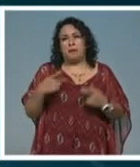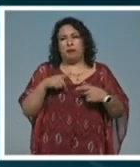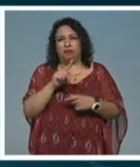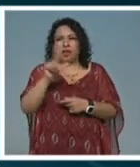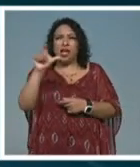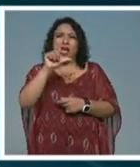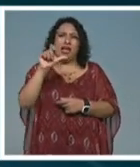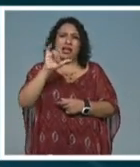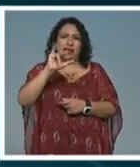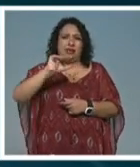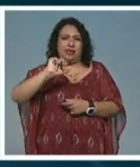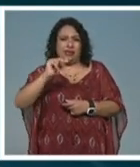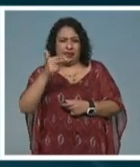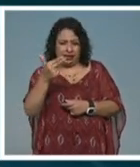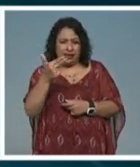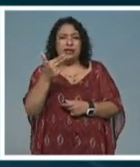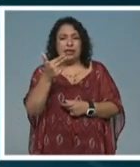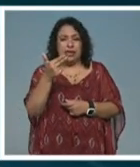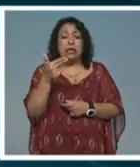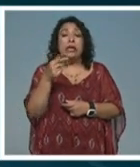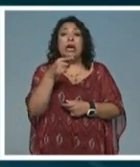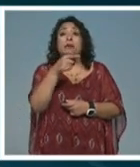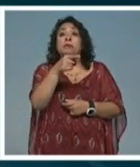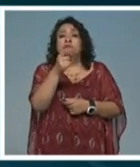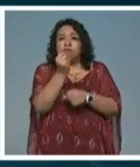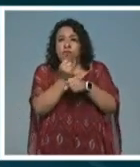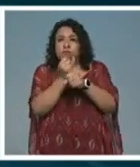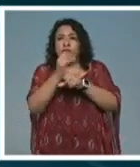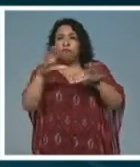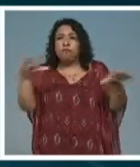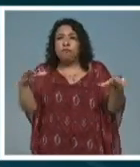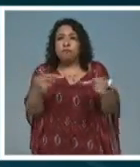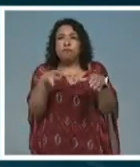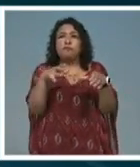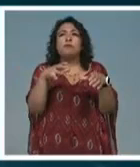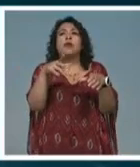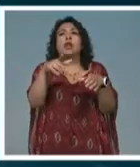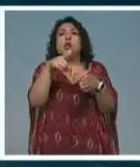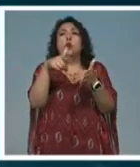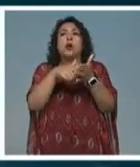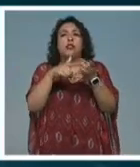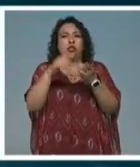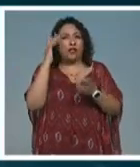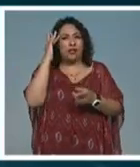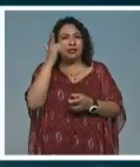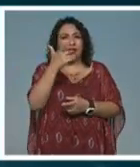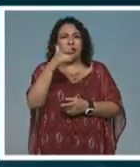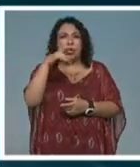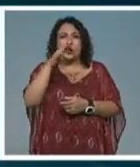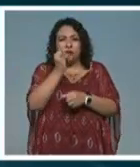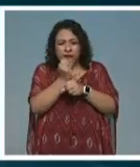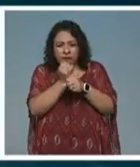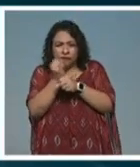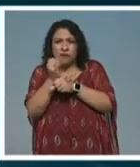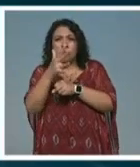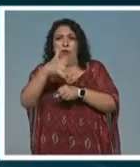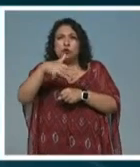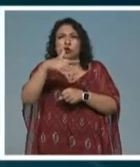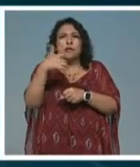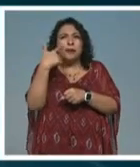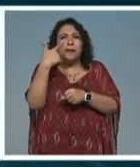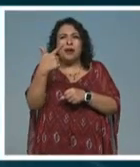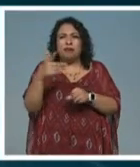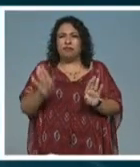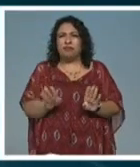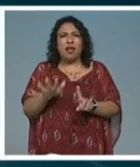Especialistas del Instituto Nacional de Antropología e Historia estudian la colección paleontológica de Santa Lucía. A través de un análisis se busca precisar el